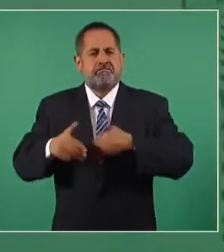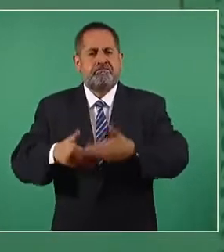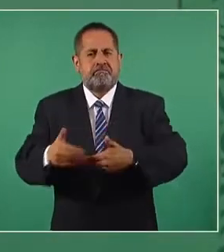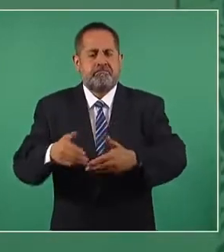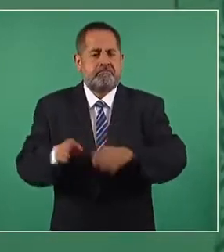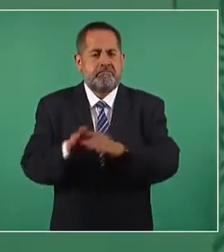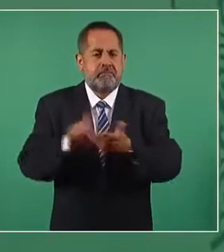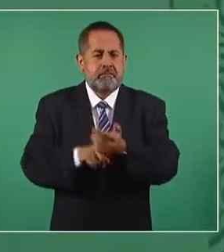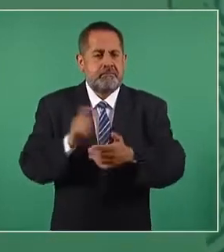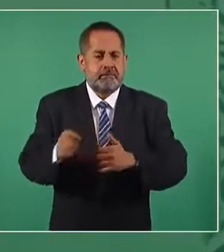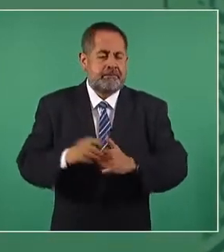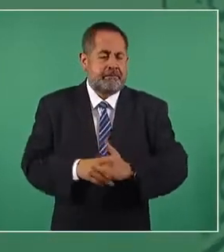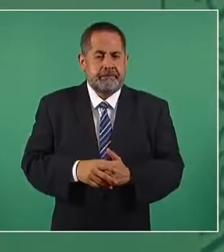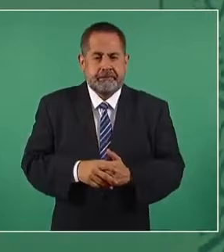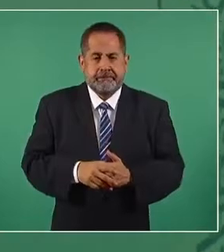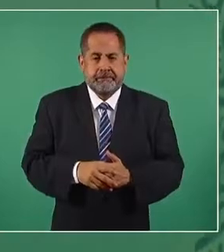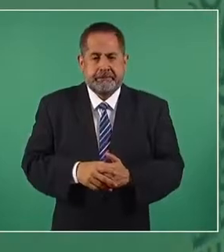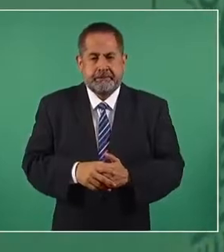porque a veces